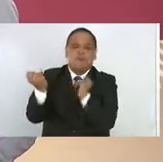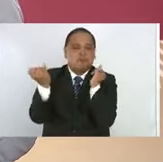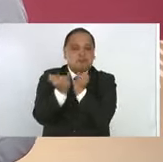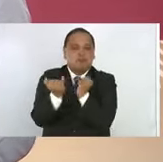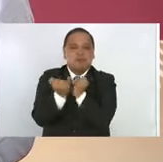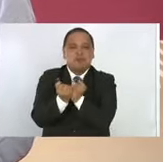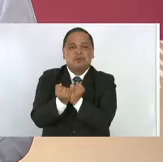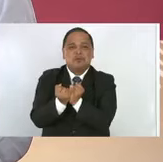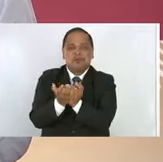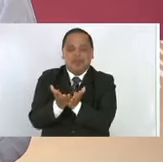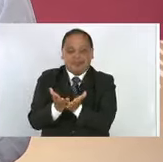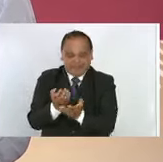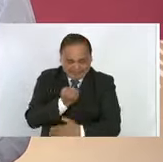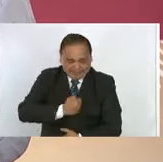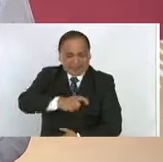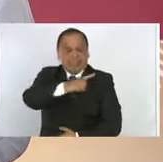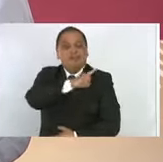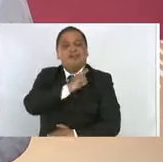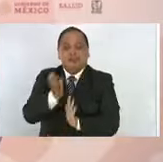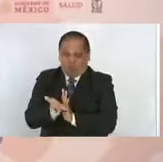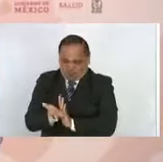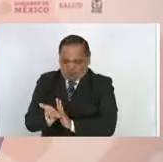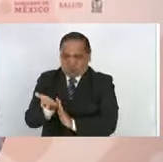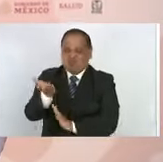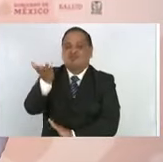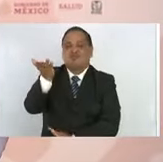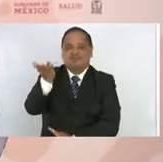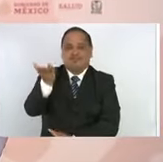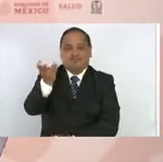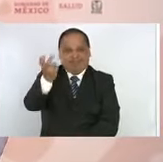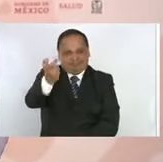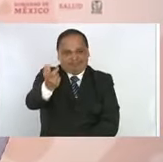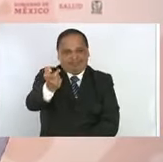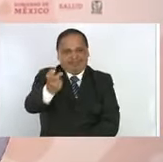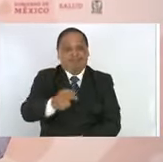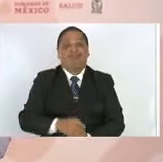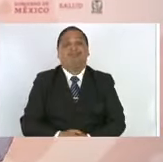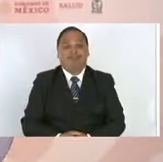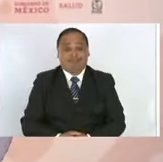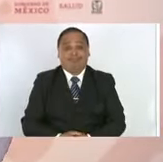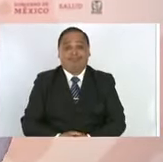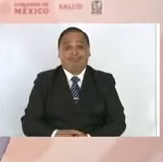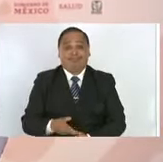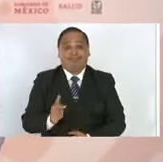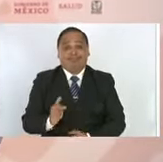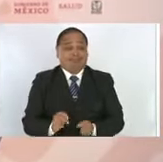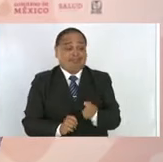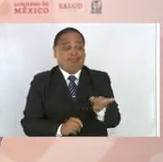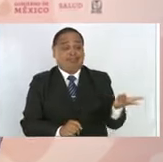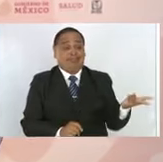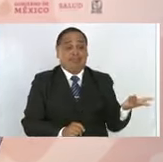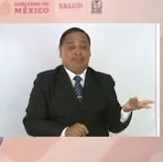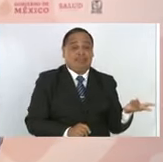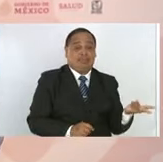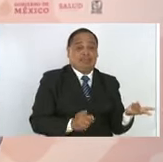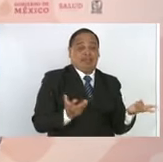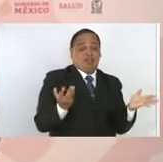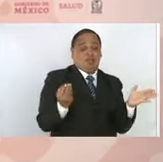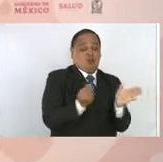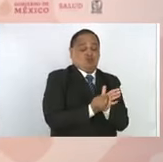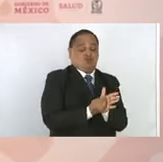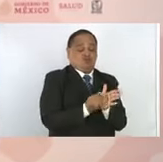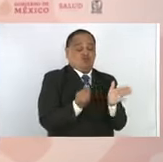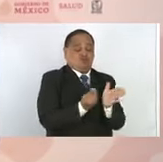impulsando la salud, para que no sean como querían los